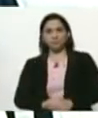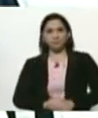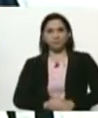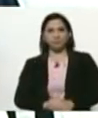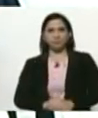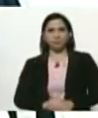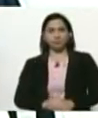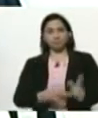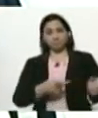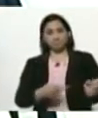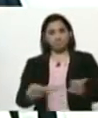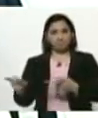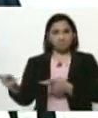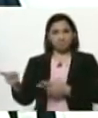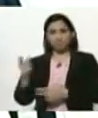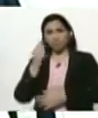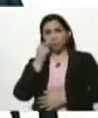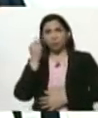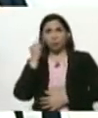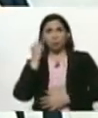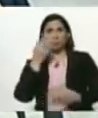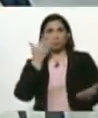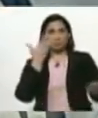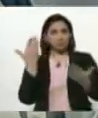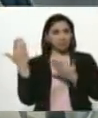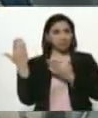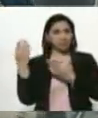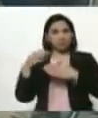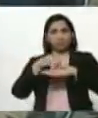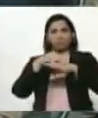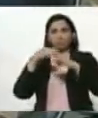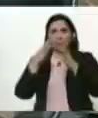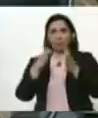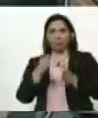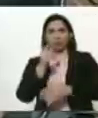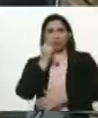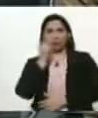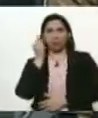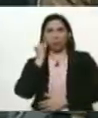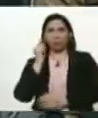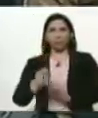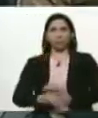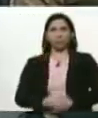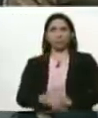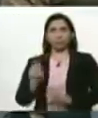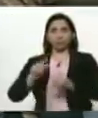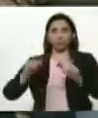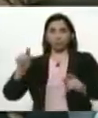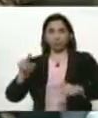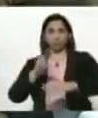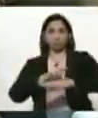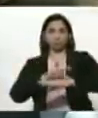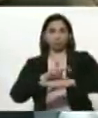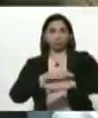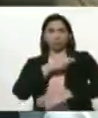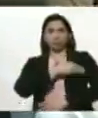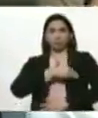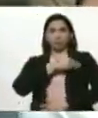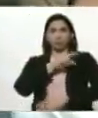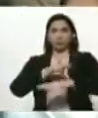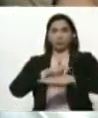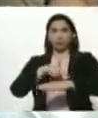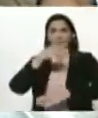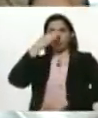bienvenidos bienvenidas ministros ministras personal médico misión médica cubana